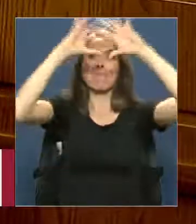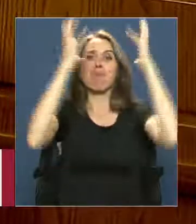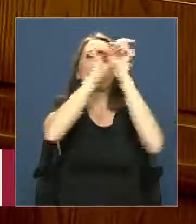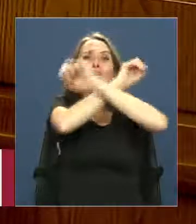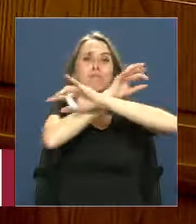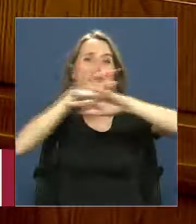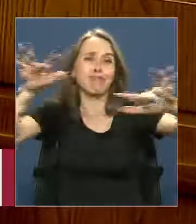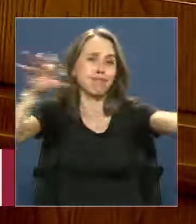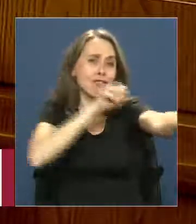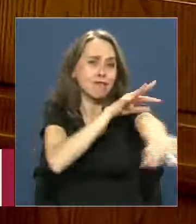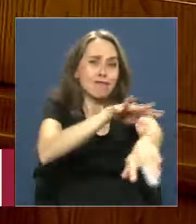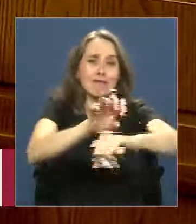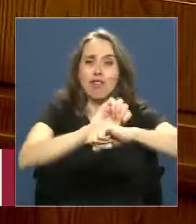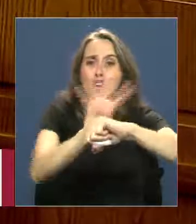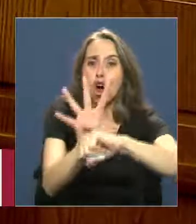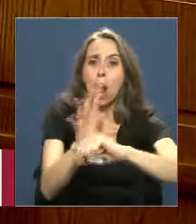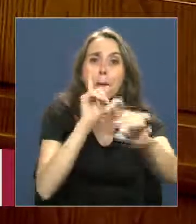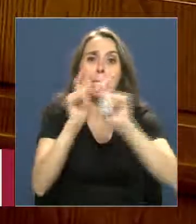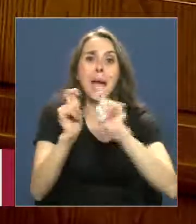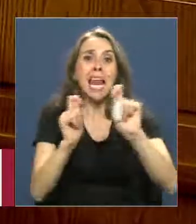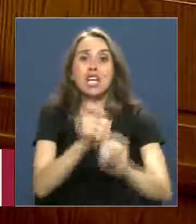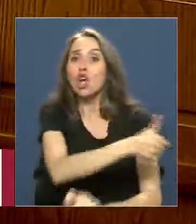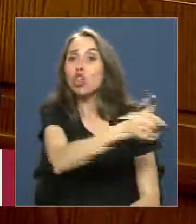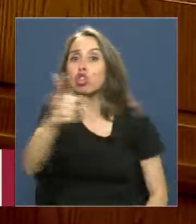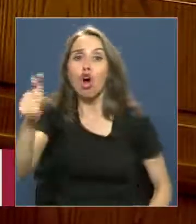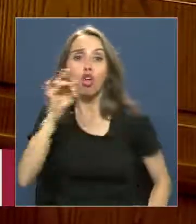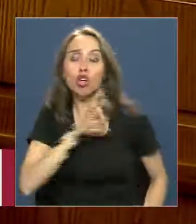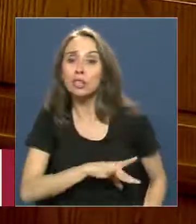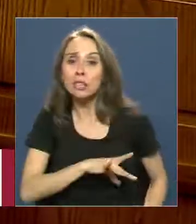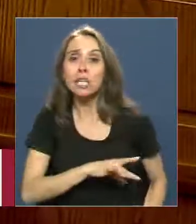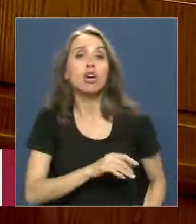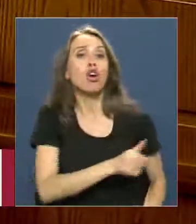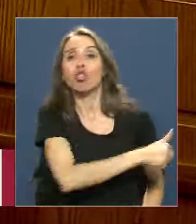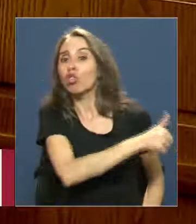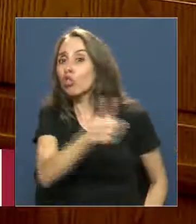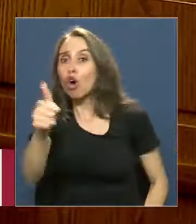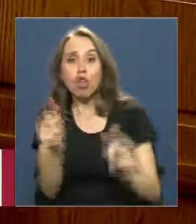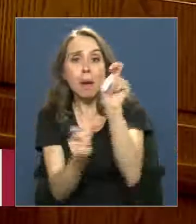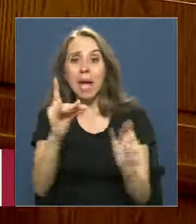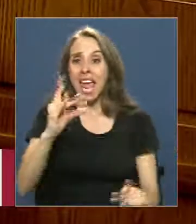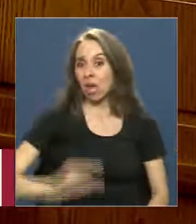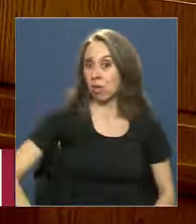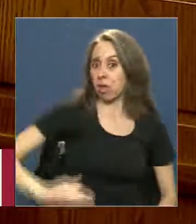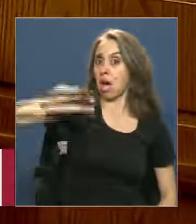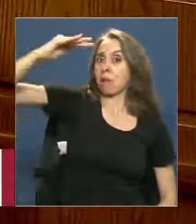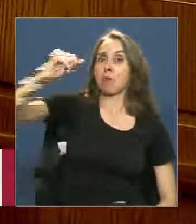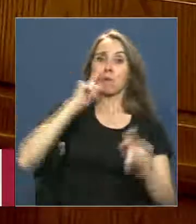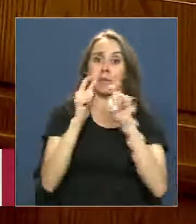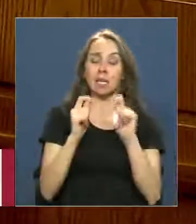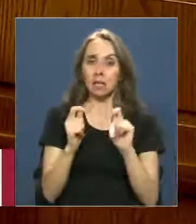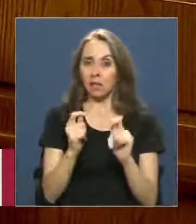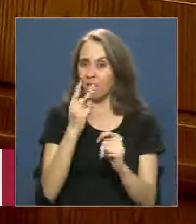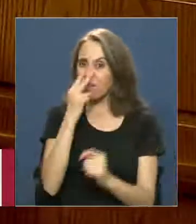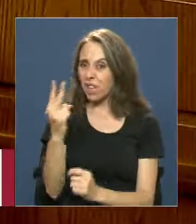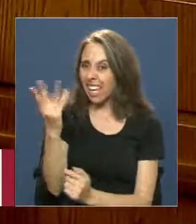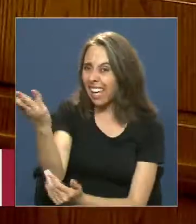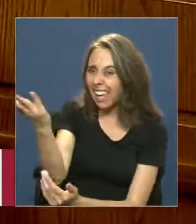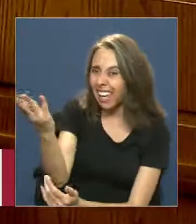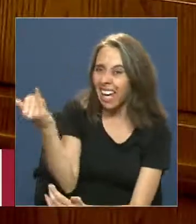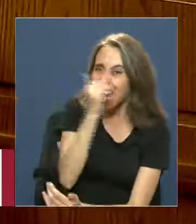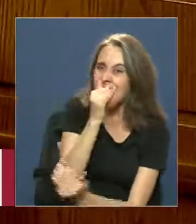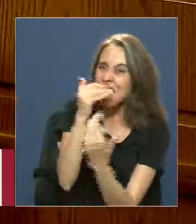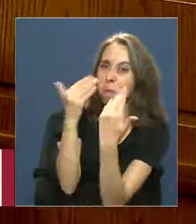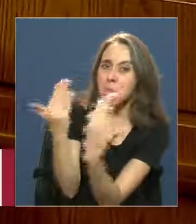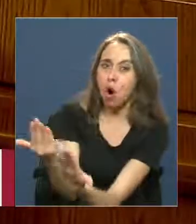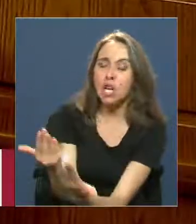el coronavirus, que coloca en peligro la vida de todos los chilenos, de toda la población, uno vea actitudes que son inmorales,